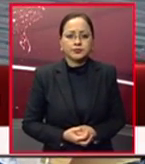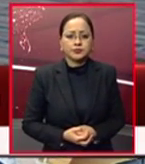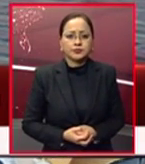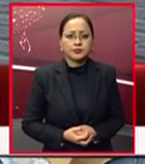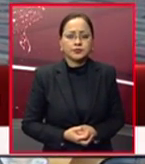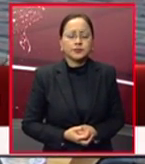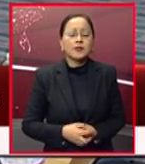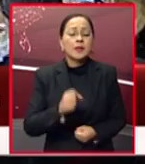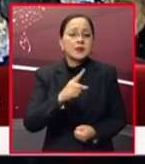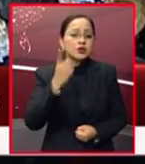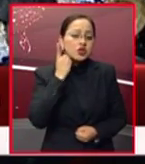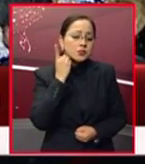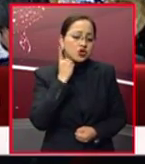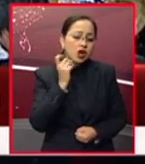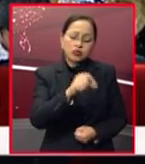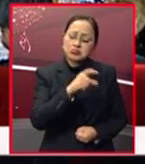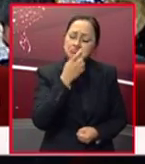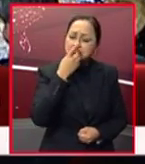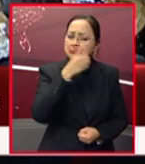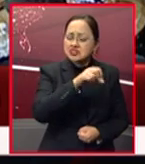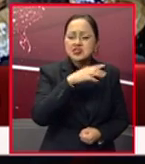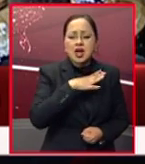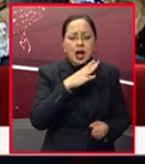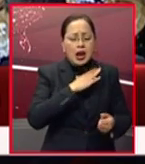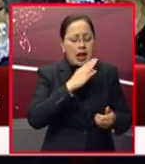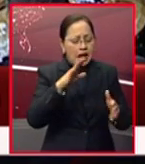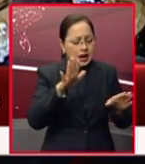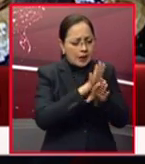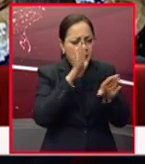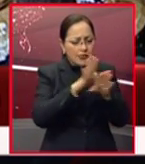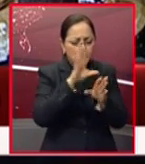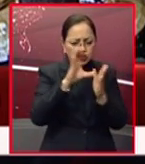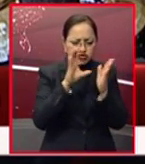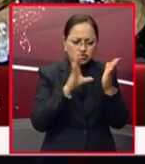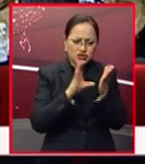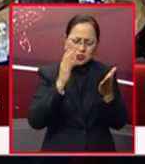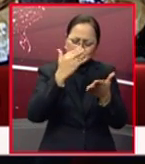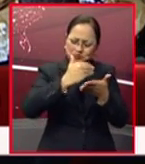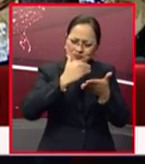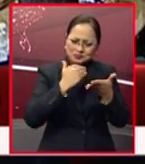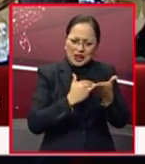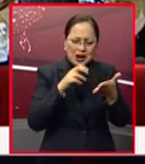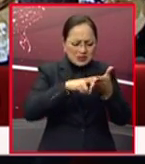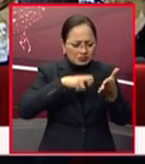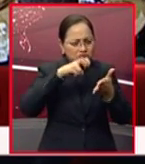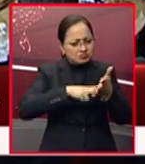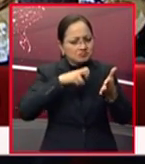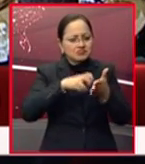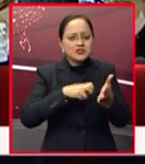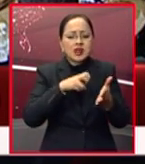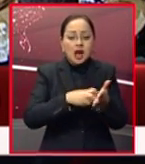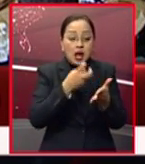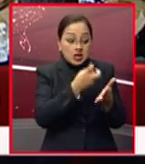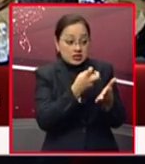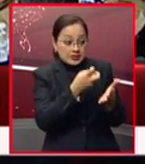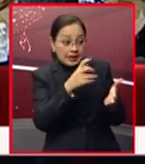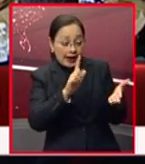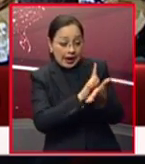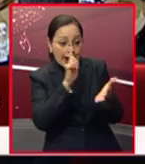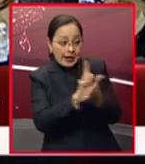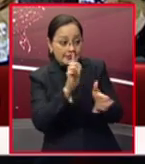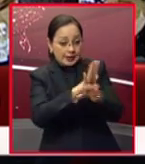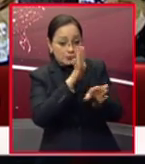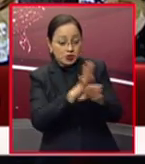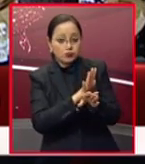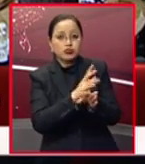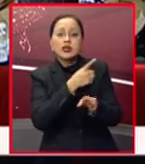El diputado también destacó que más de la mitad de la Constitución se ha modificado y pidió reflexionar sobre la importancia y los resultados de estas reformas. Dijo que